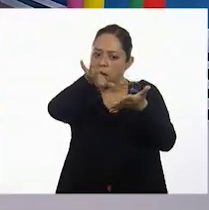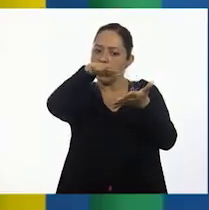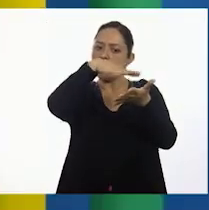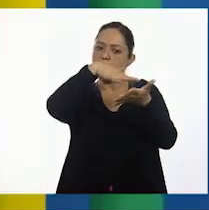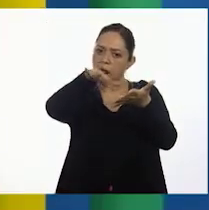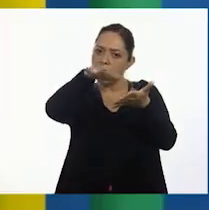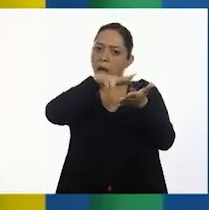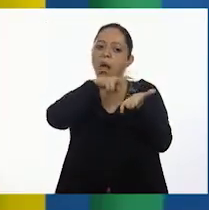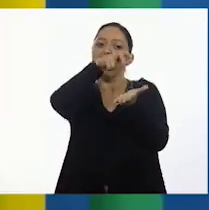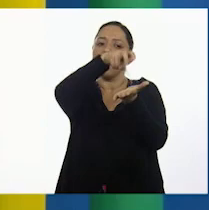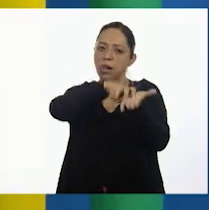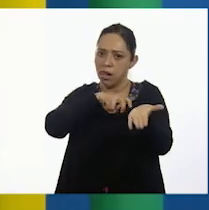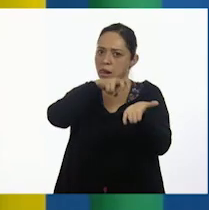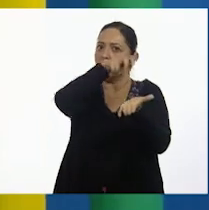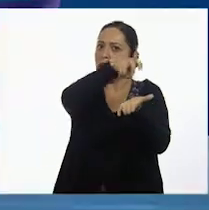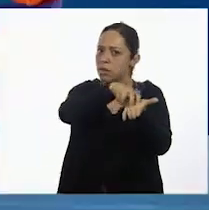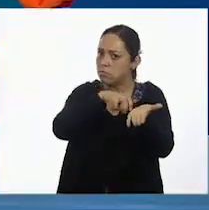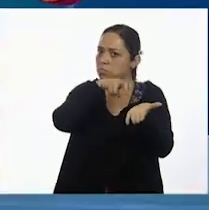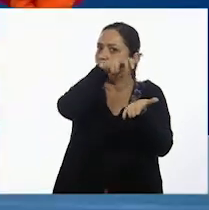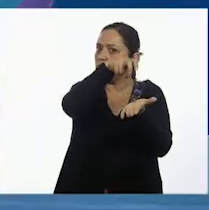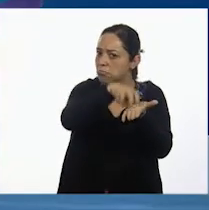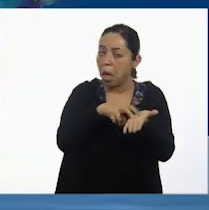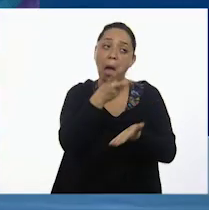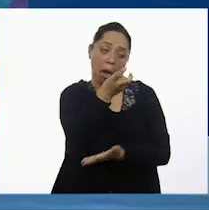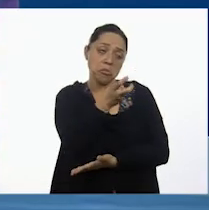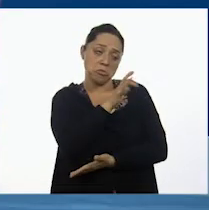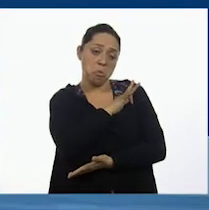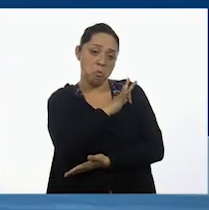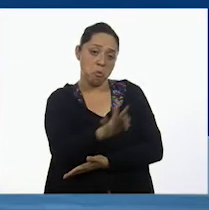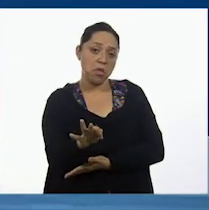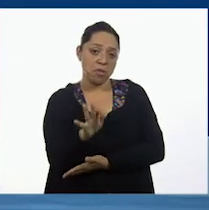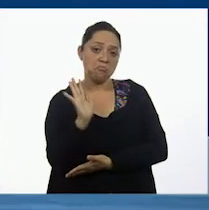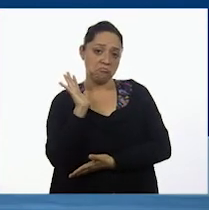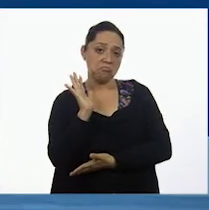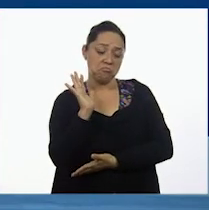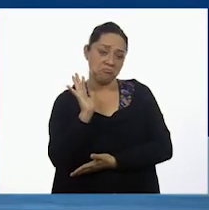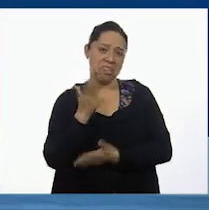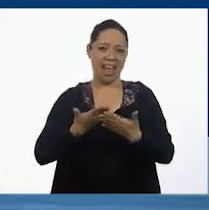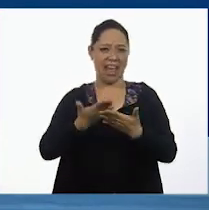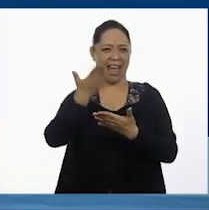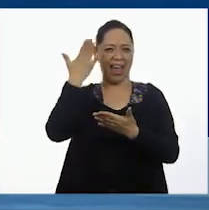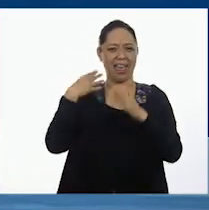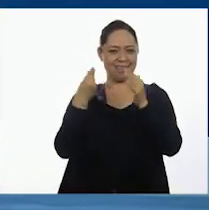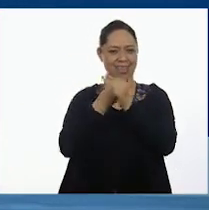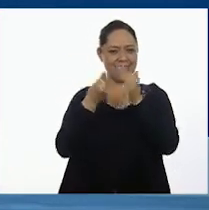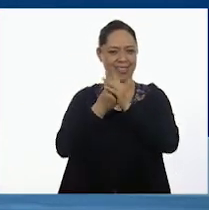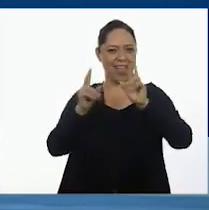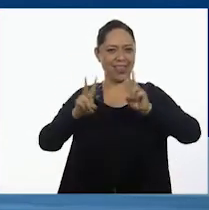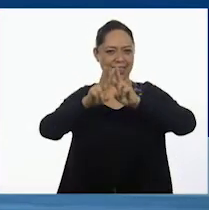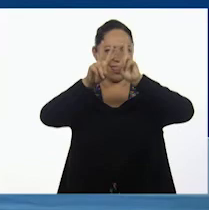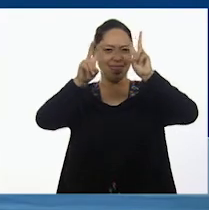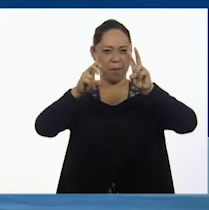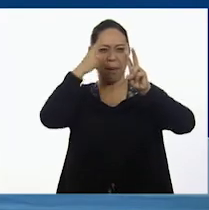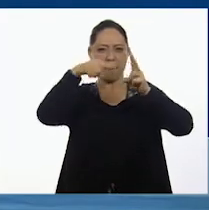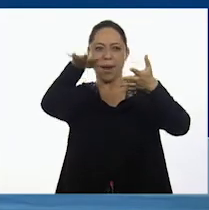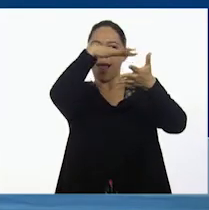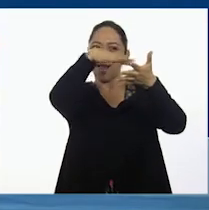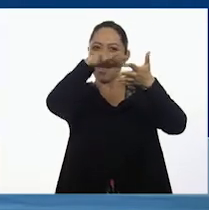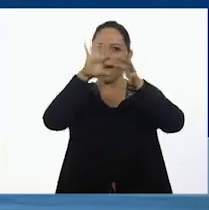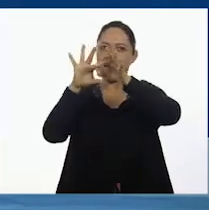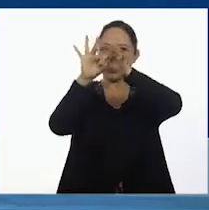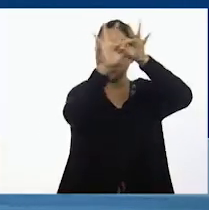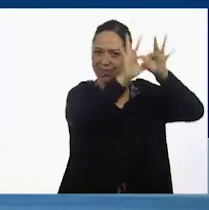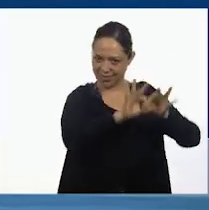los ajustes. Sí, eso puede servir, así como lo hicimos en la clase con el tema de la coherencia, que tuvimos